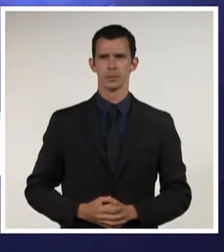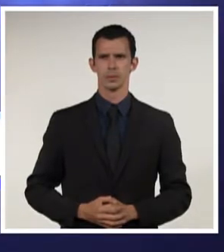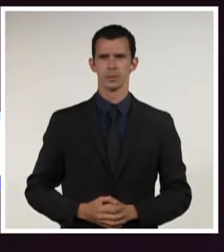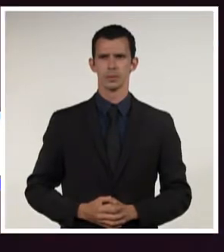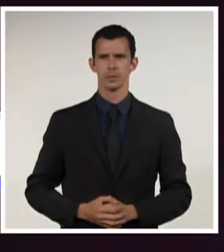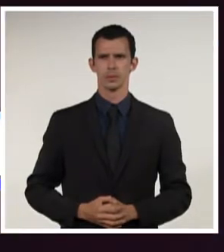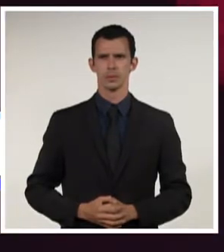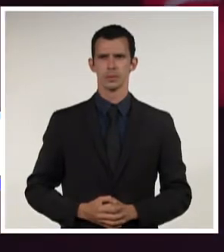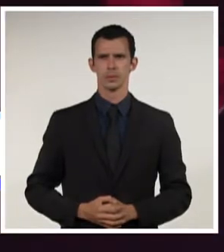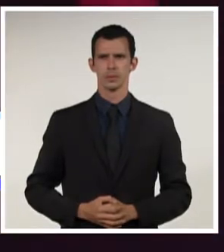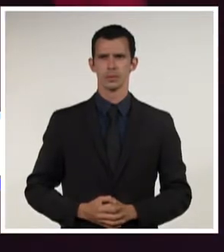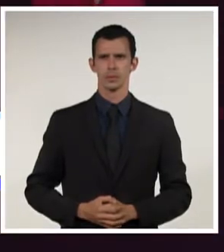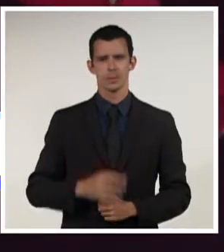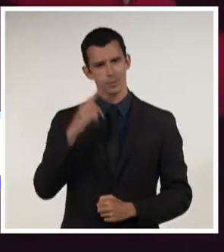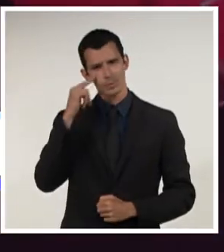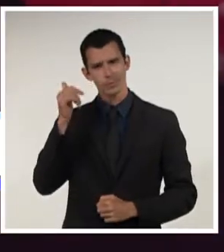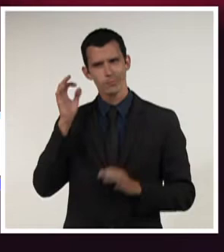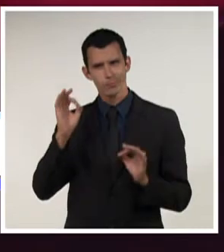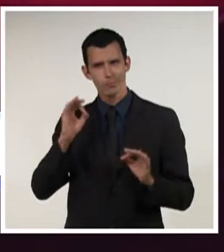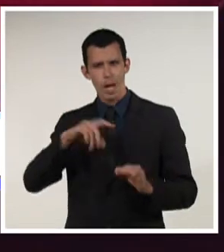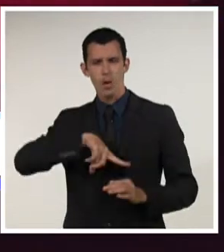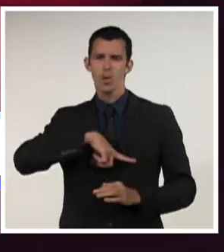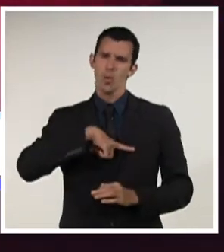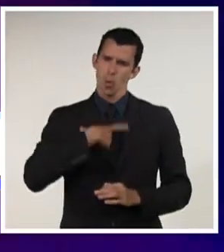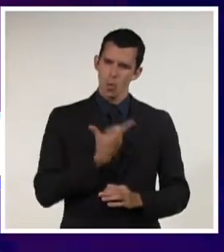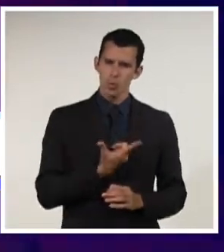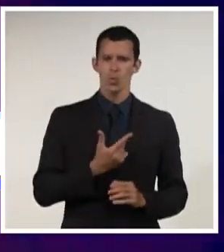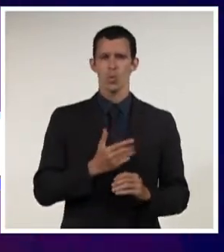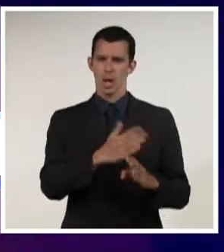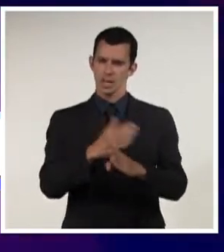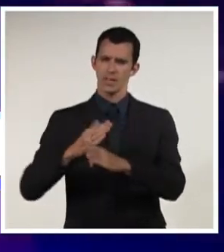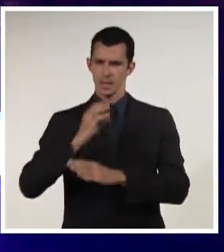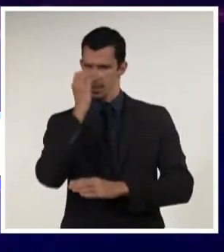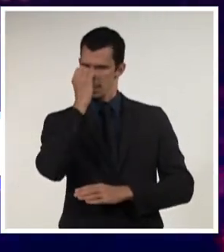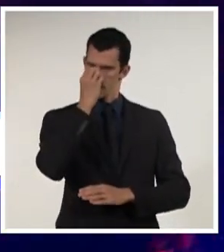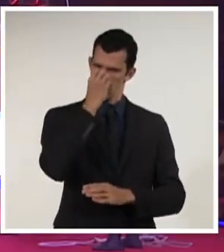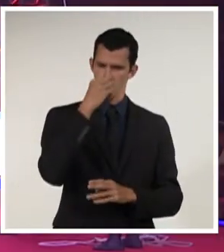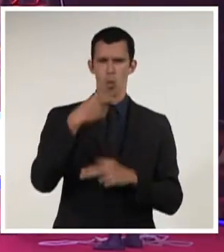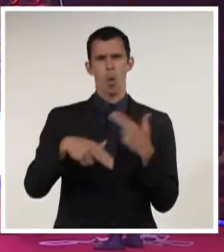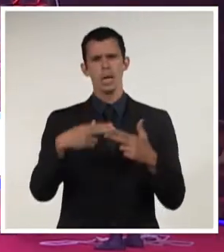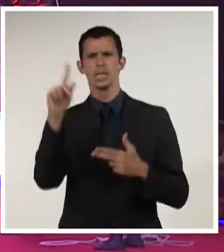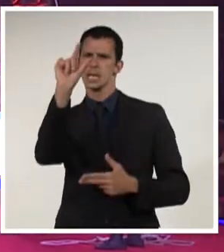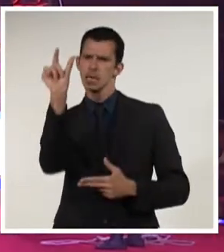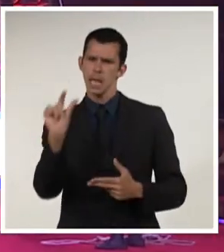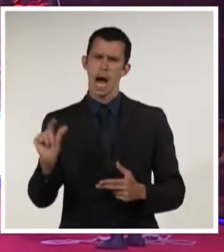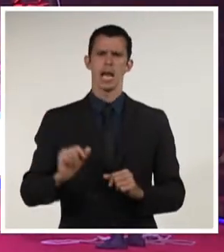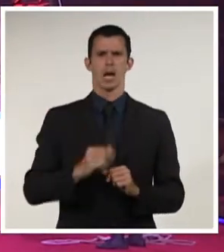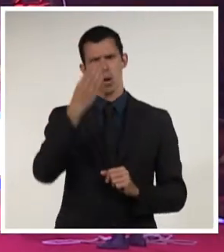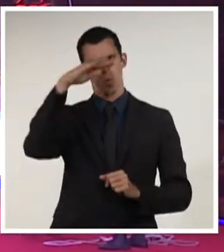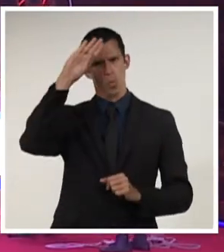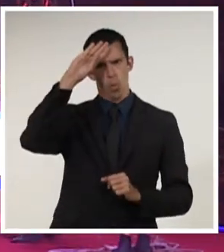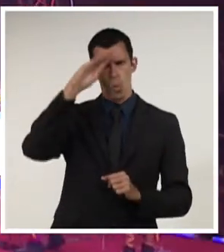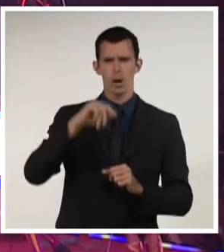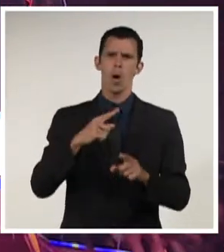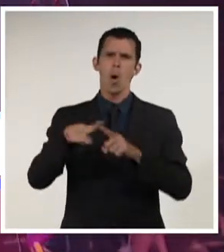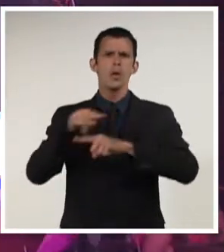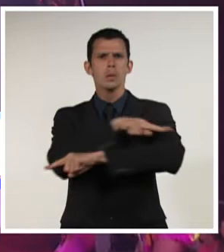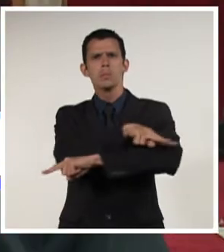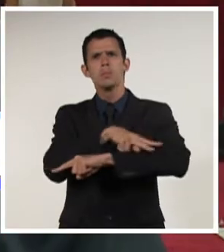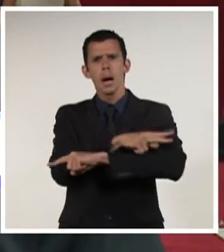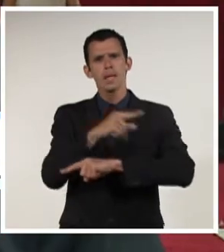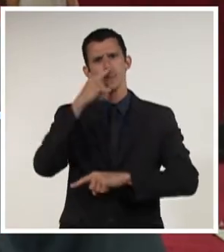competitivo de cuba italia está en eeuu bielorrusia inauguraron el festival internacional de circo circuba